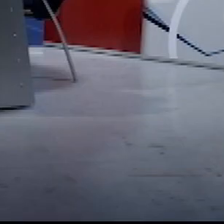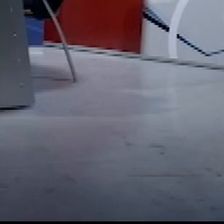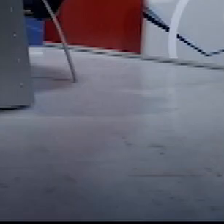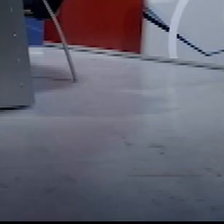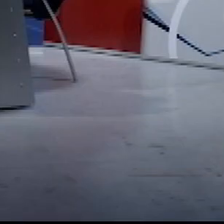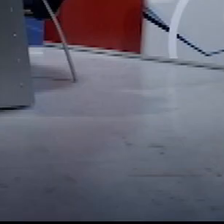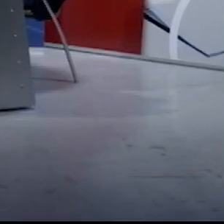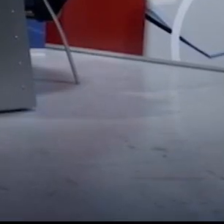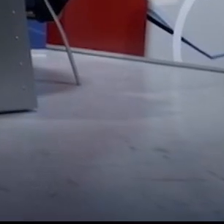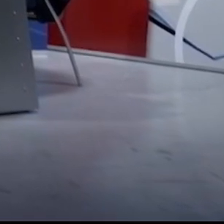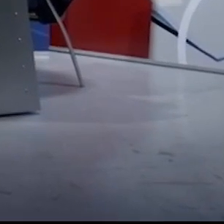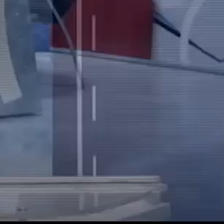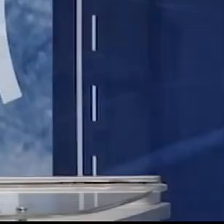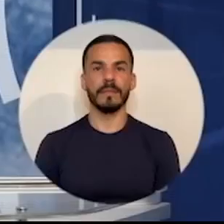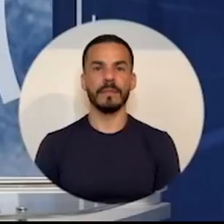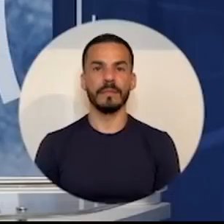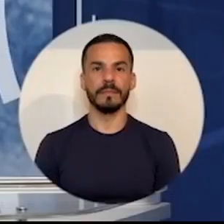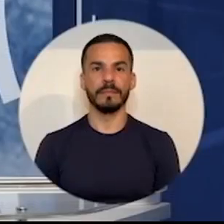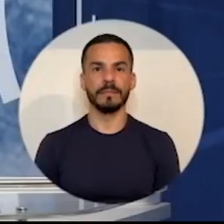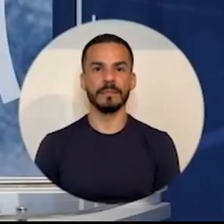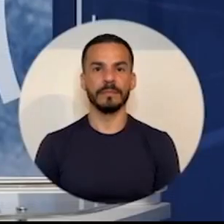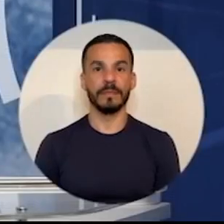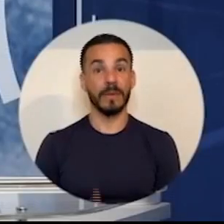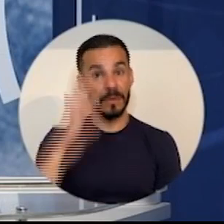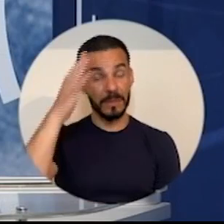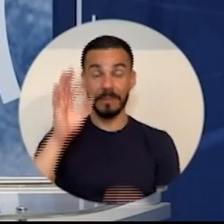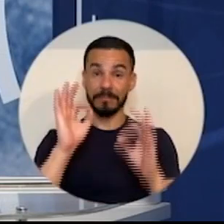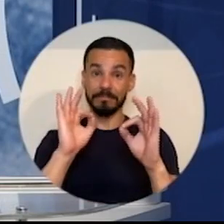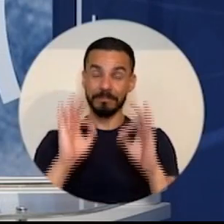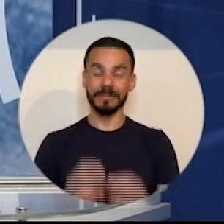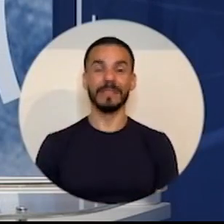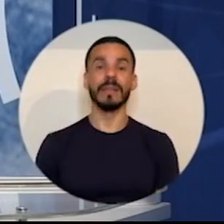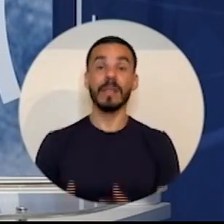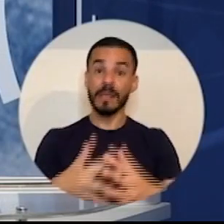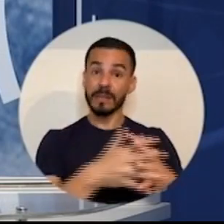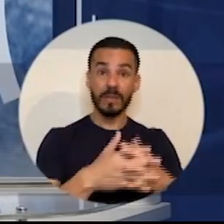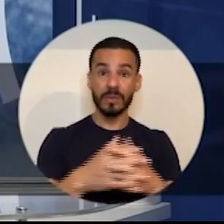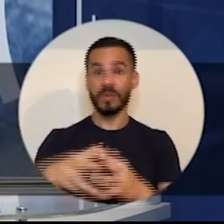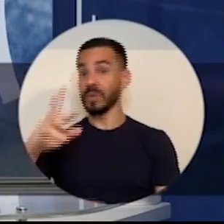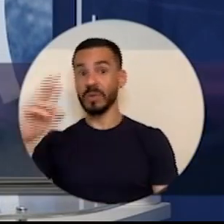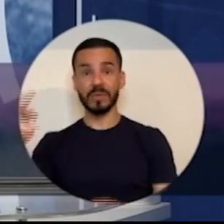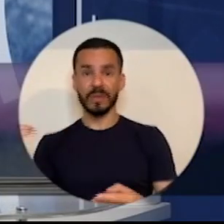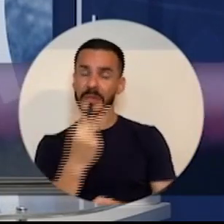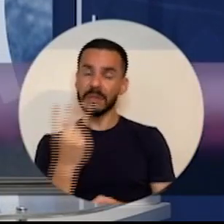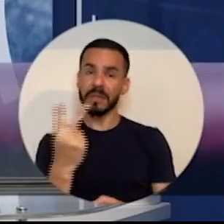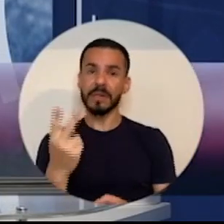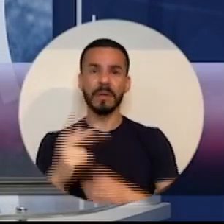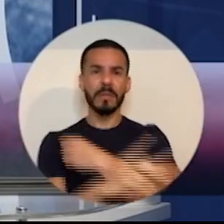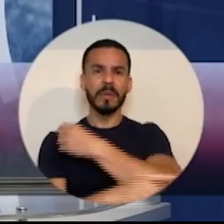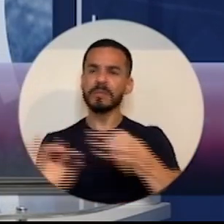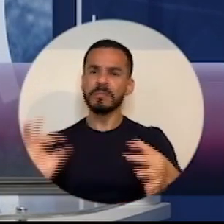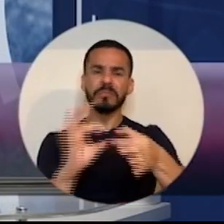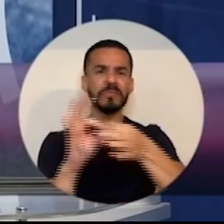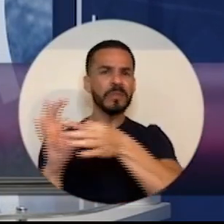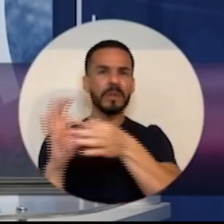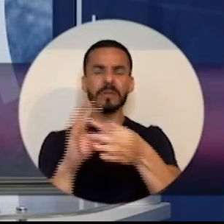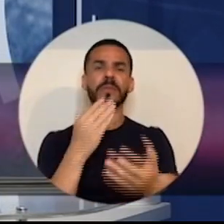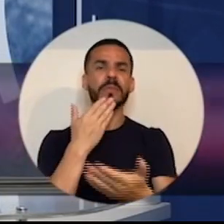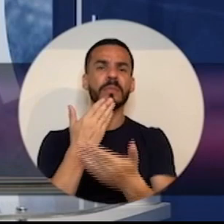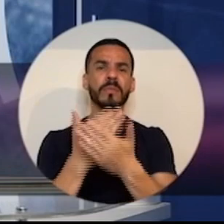de la región, la Copa América finalizará tras recibir fuertes críticas por llevarse a cabo en el segundo país con más muertos por la pandemia, con más